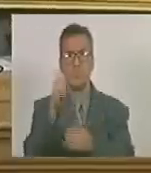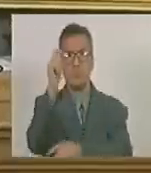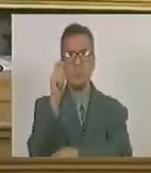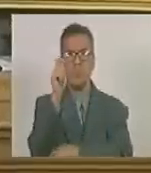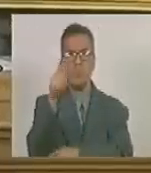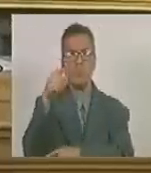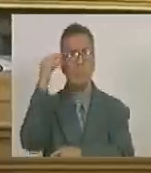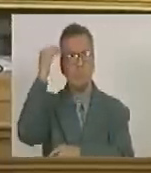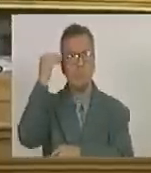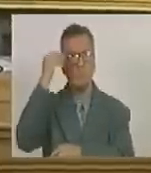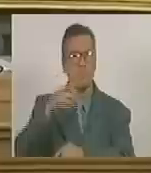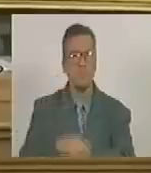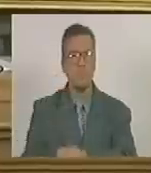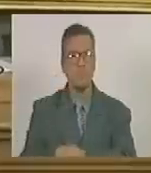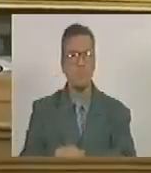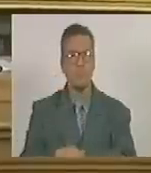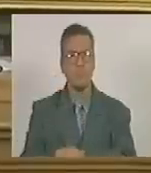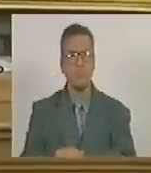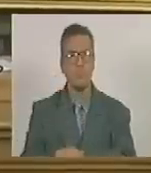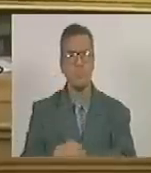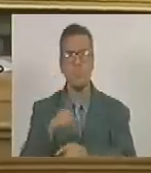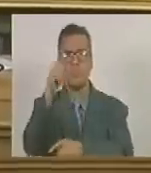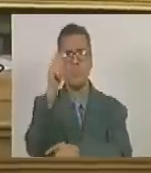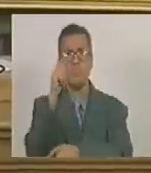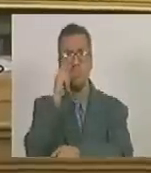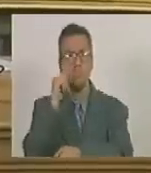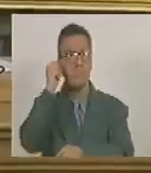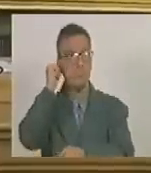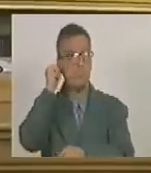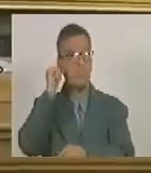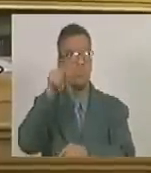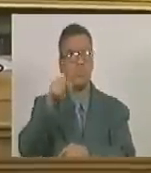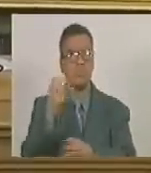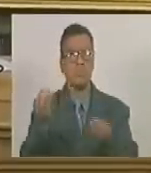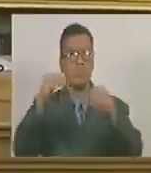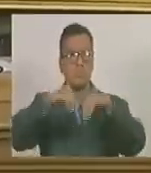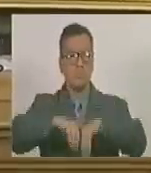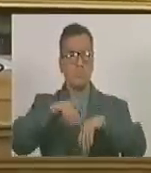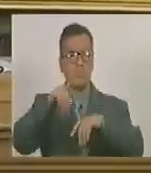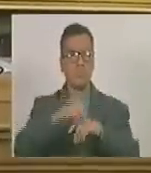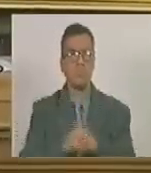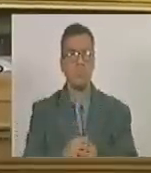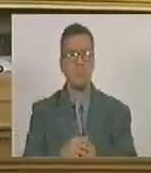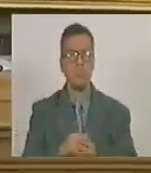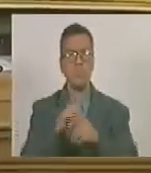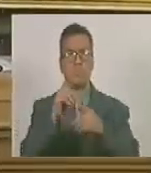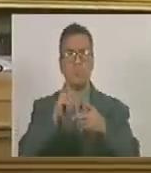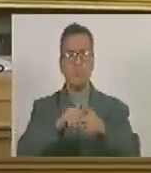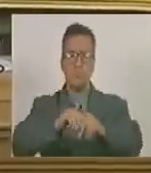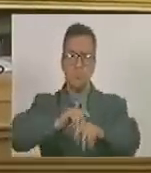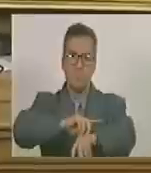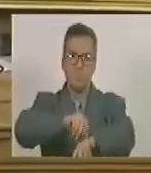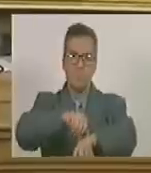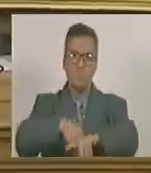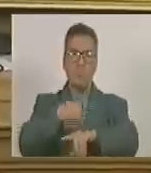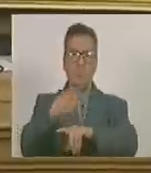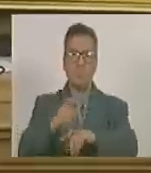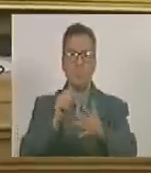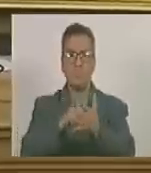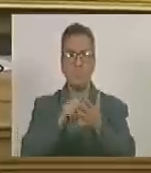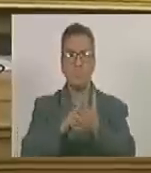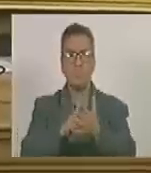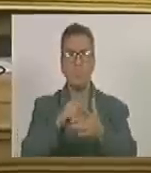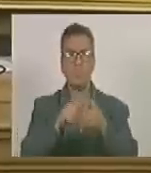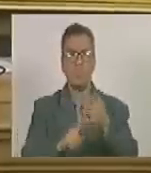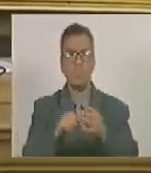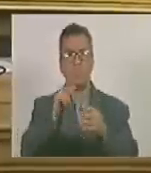En consideración, las diputadas y diputados que estén de acuerdo con el diferimiento del punto